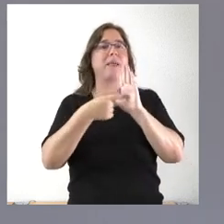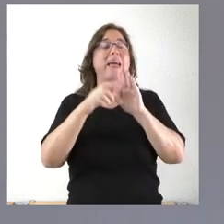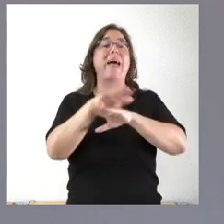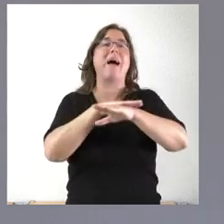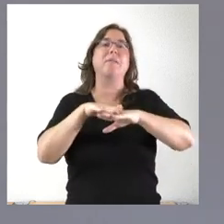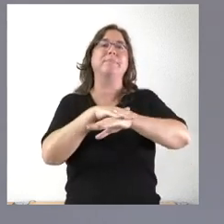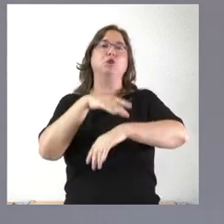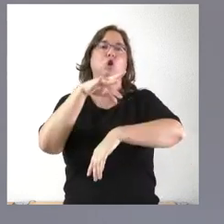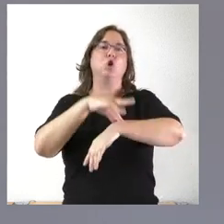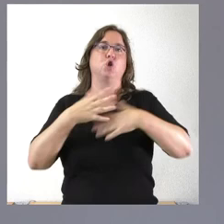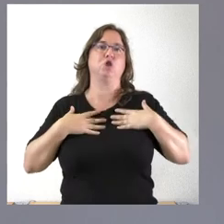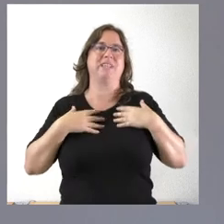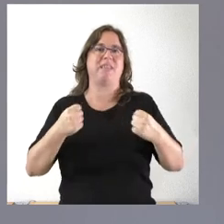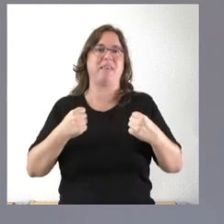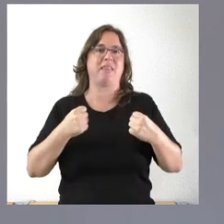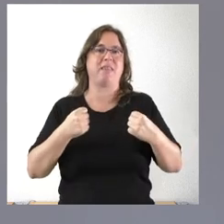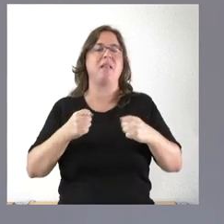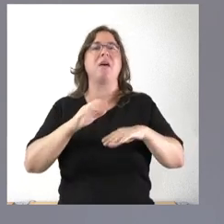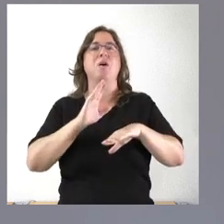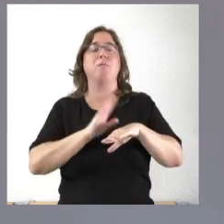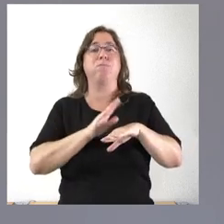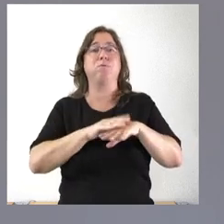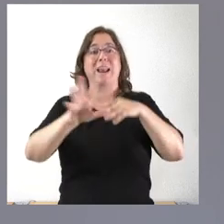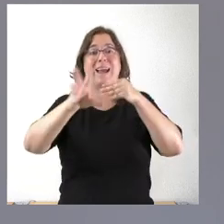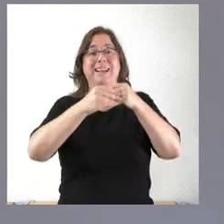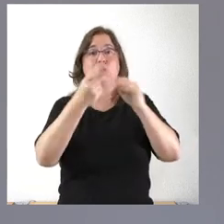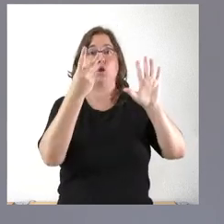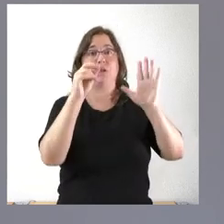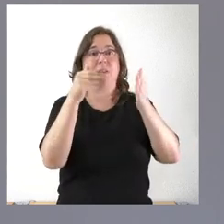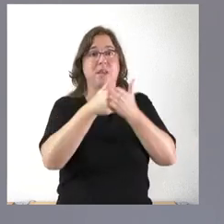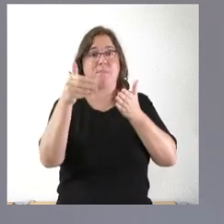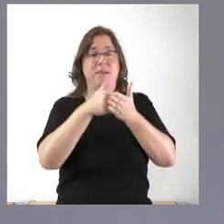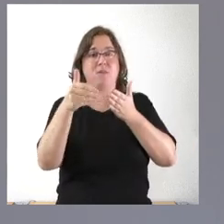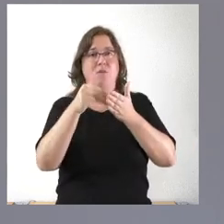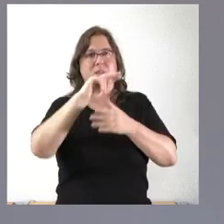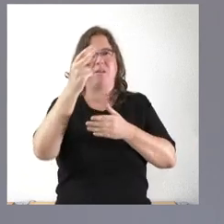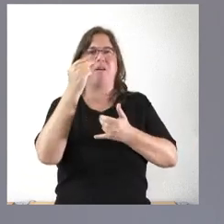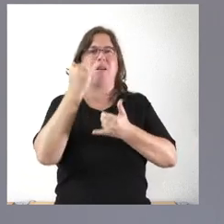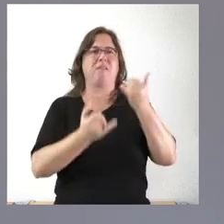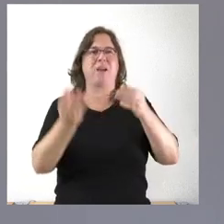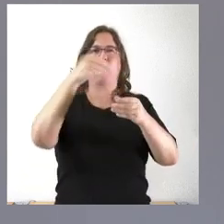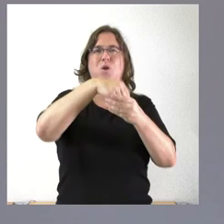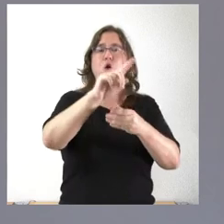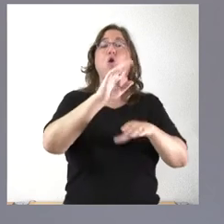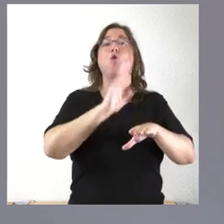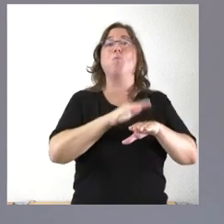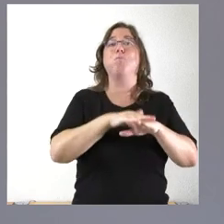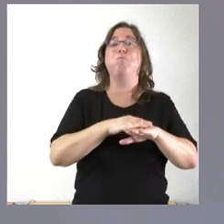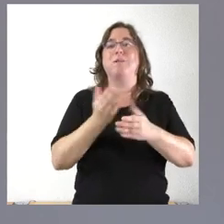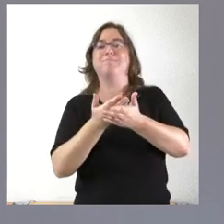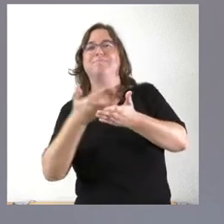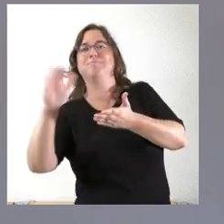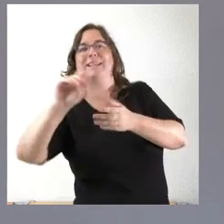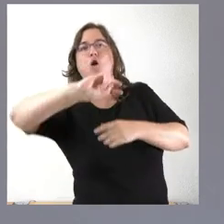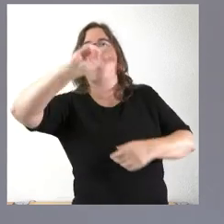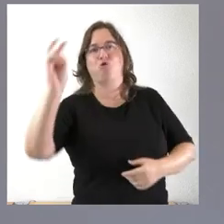sanitario, donde la previsión en el anexo eran 70 millones de euros, pero decíamos que no íbamos a incluirlas porque lógicamente también hay inversiones sanitarias en otras